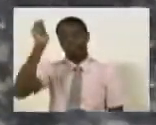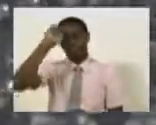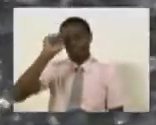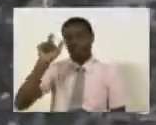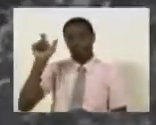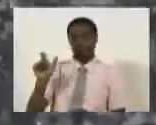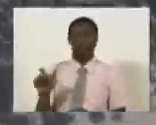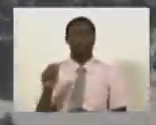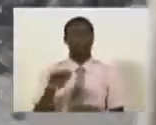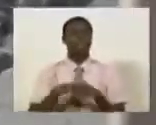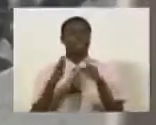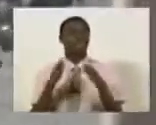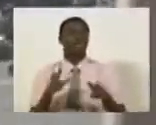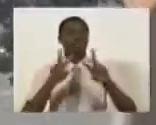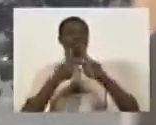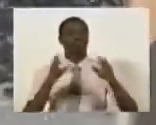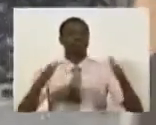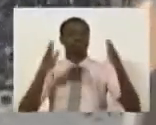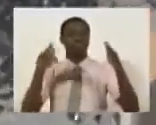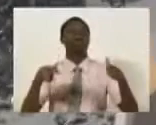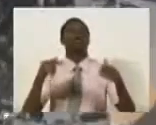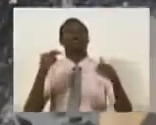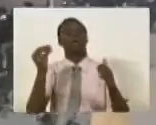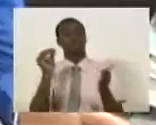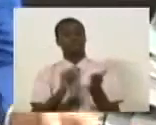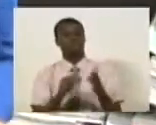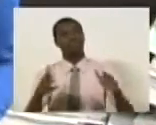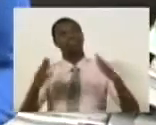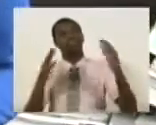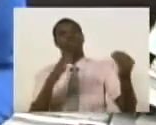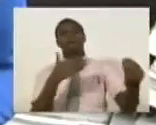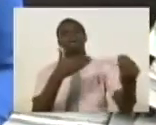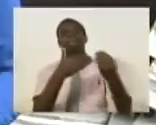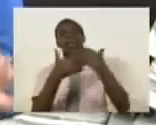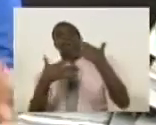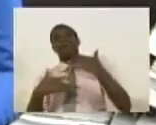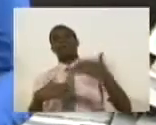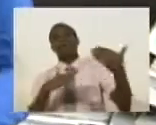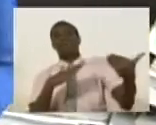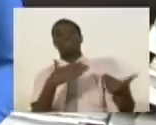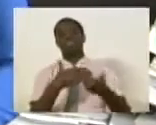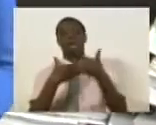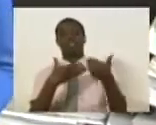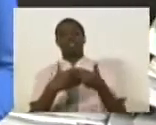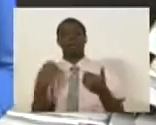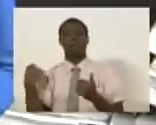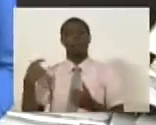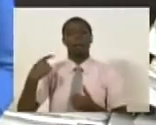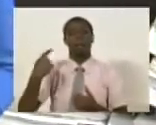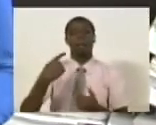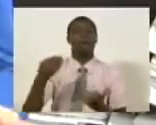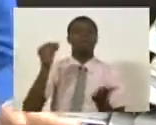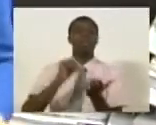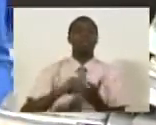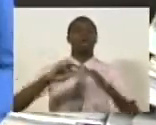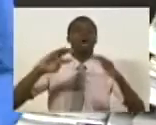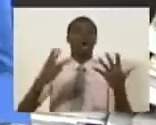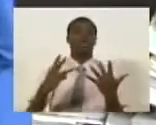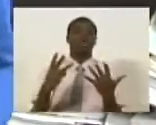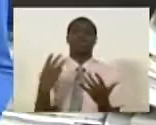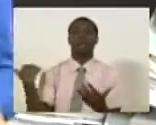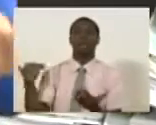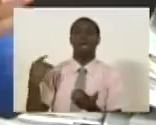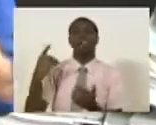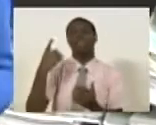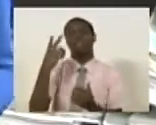de Hábitat y Vivienda, denuncia el ataque a las instalaciones de esta sede ministerial, la octava en los últimos 3-4 años